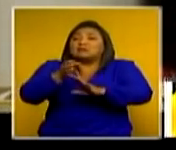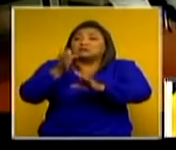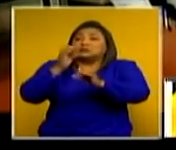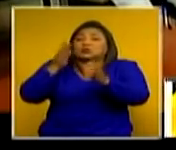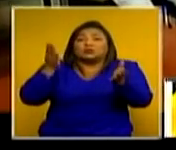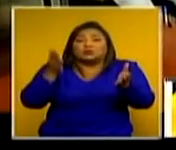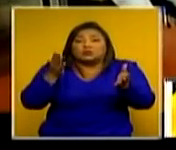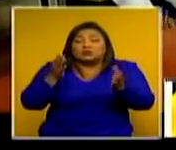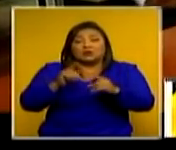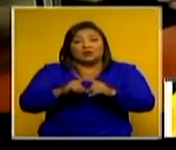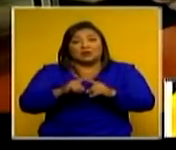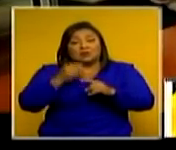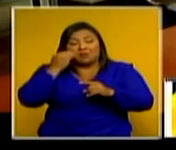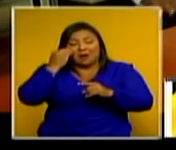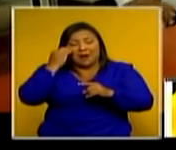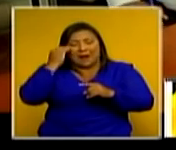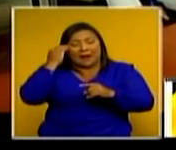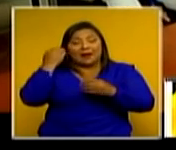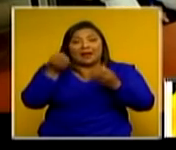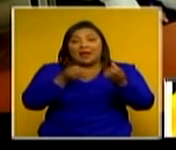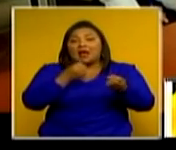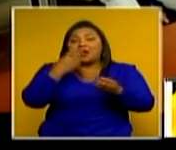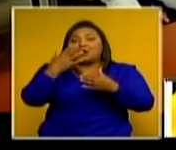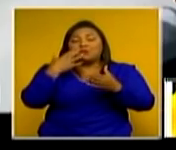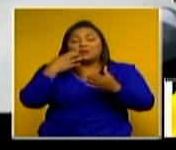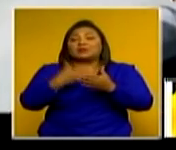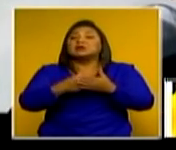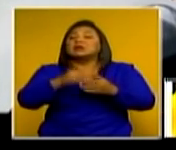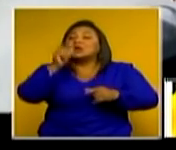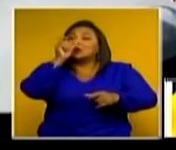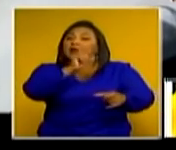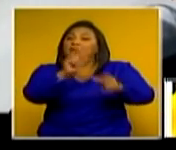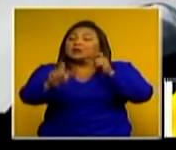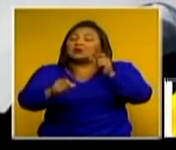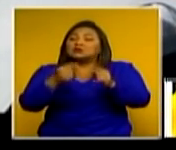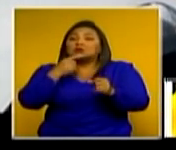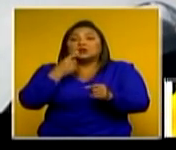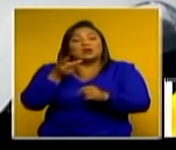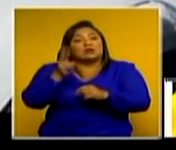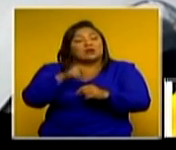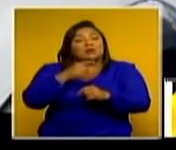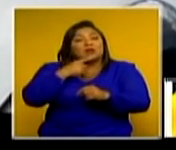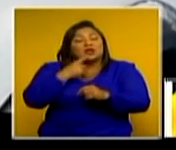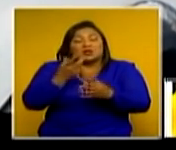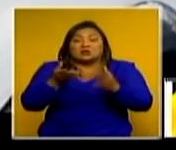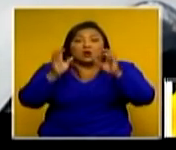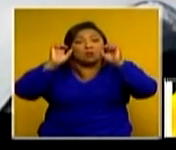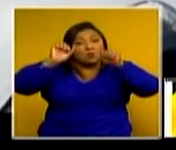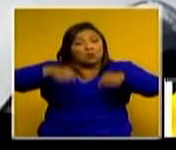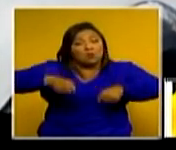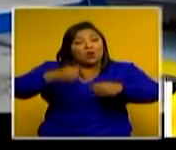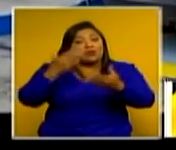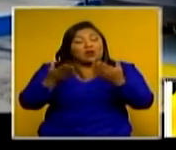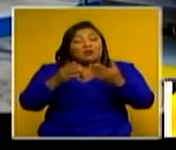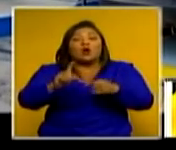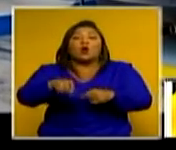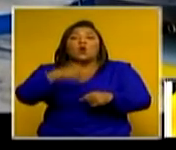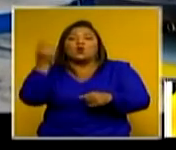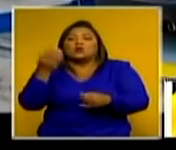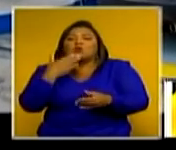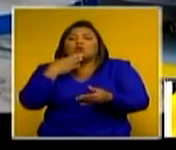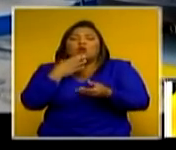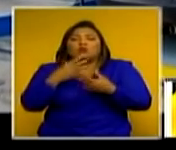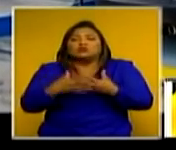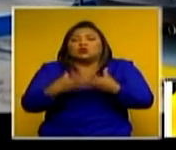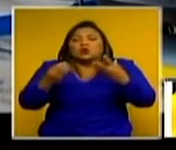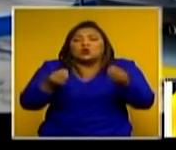mejor y en base a esta versión el gremio amarillo y la ciudadanía también coinciden y añaden que podría existir otra salida para evitar